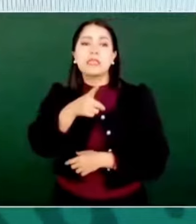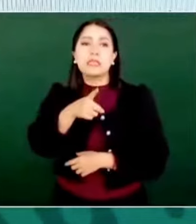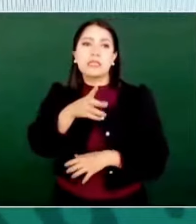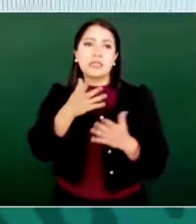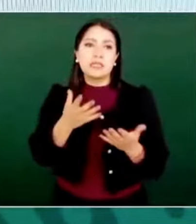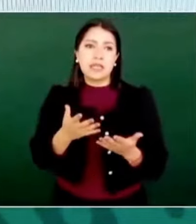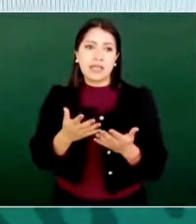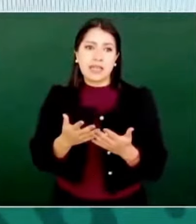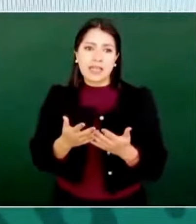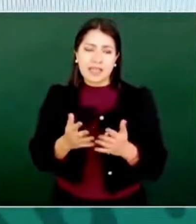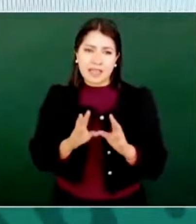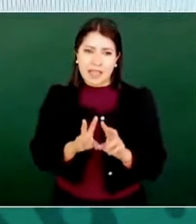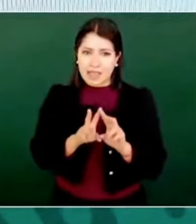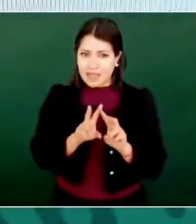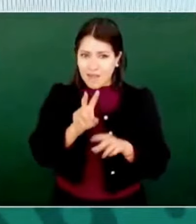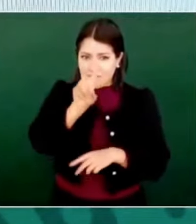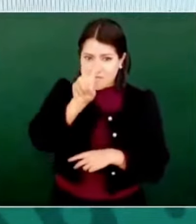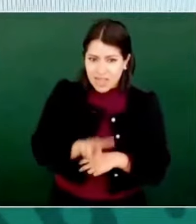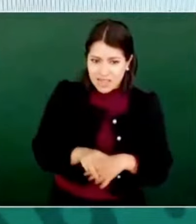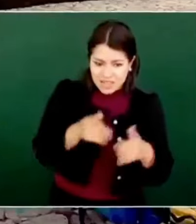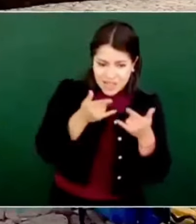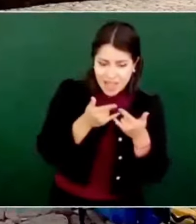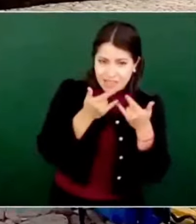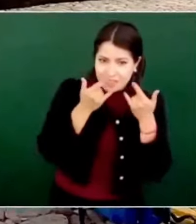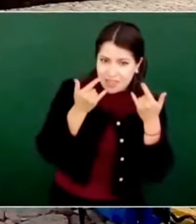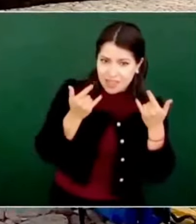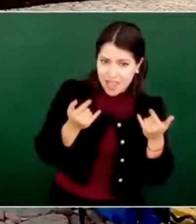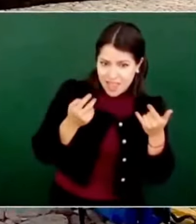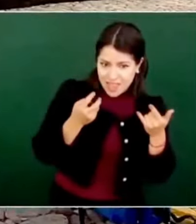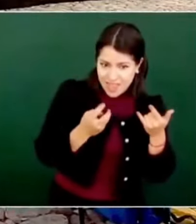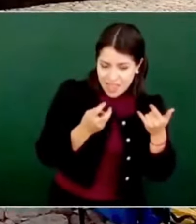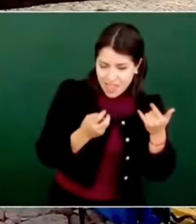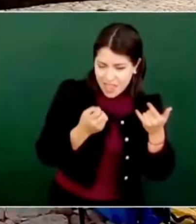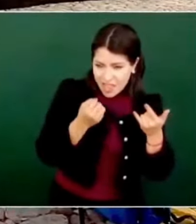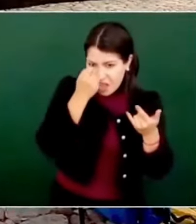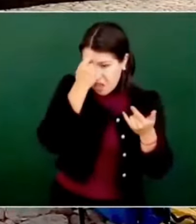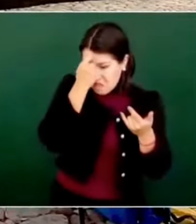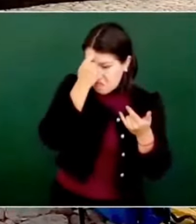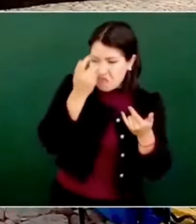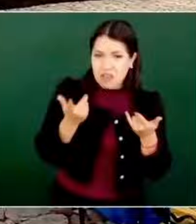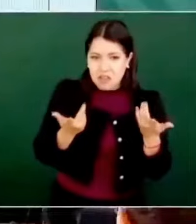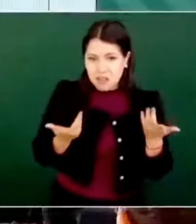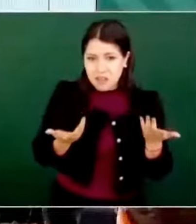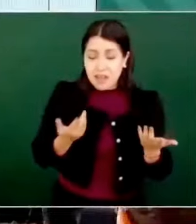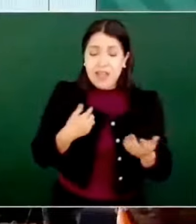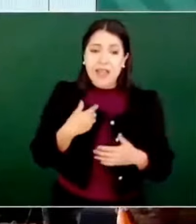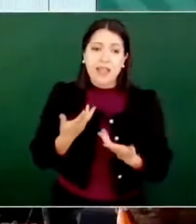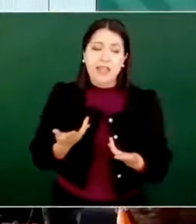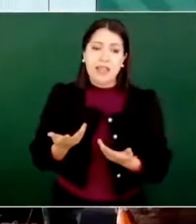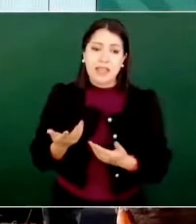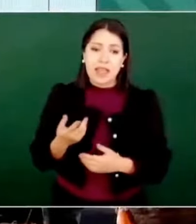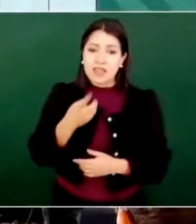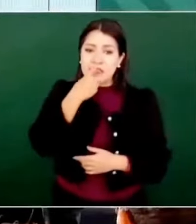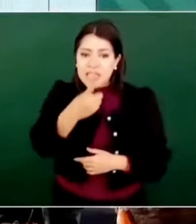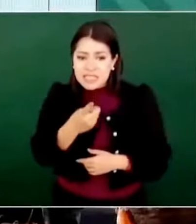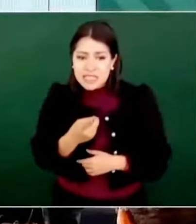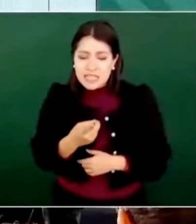lo de la llamada verdad histórica de que habían quemado a los jóvenes en